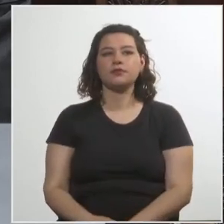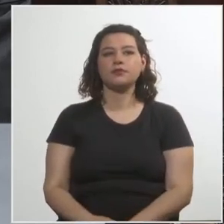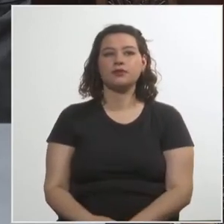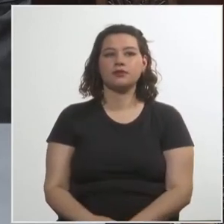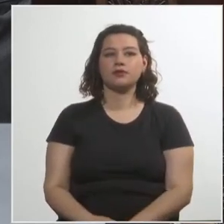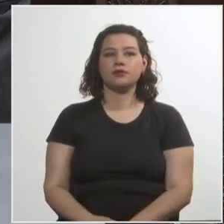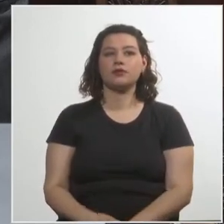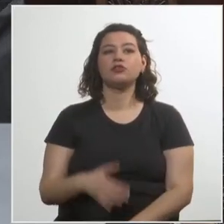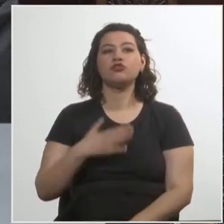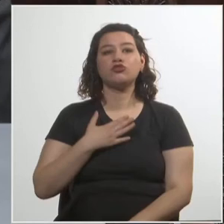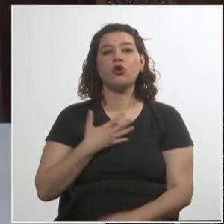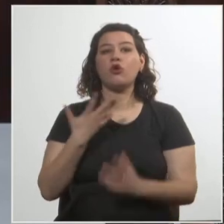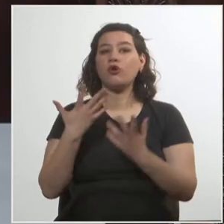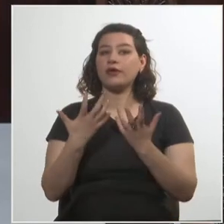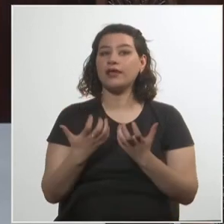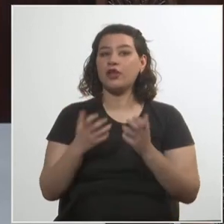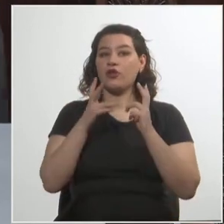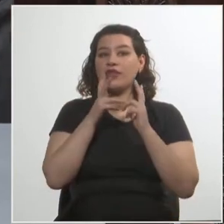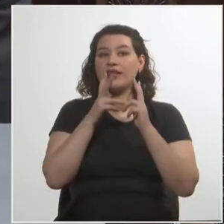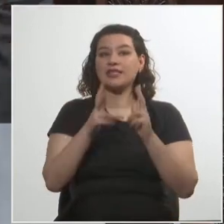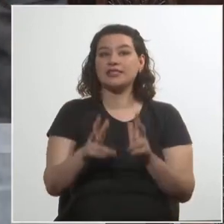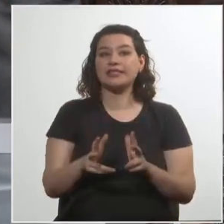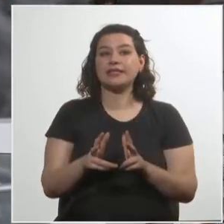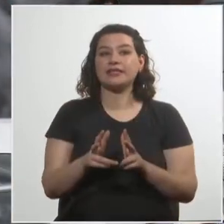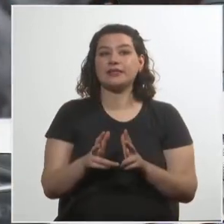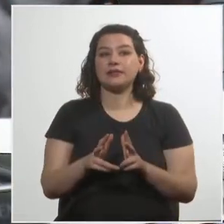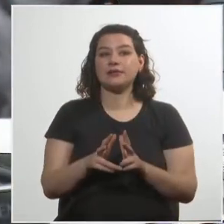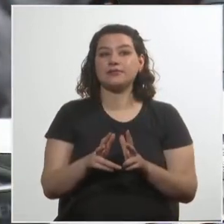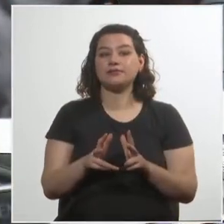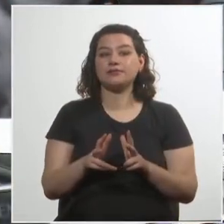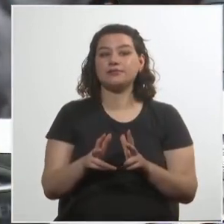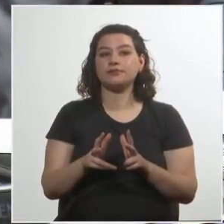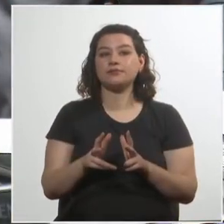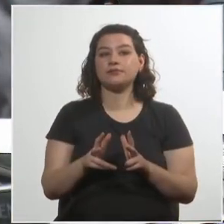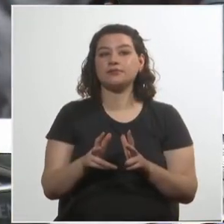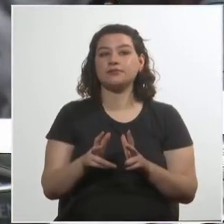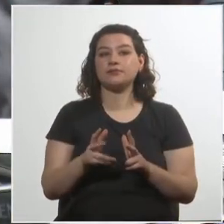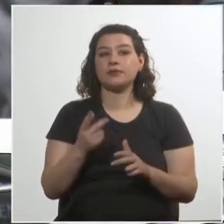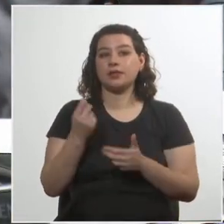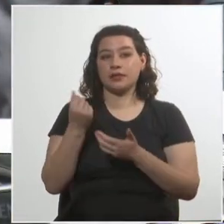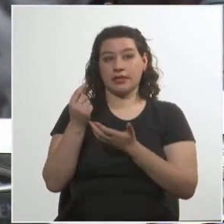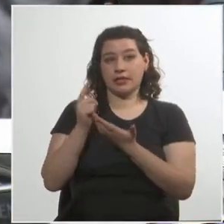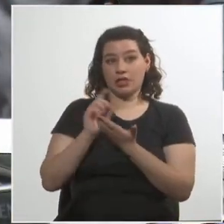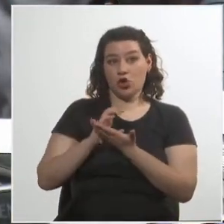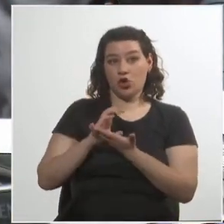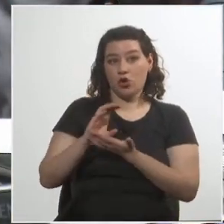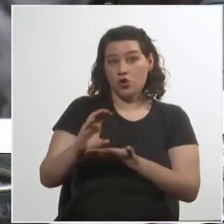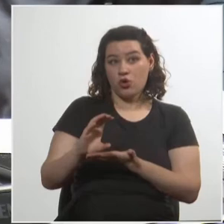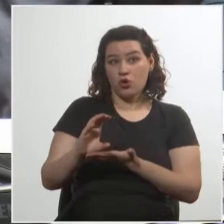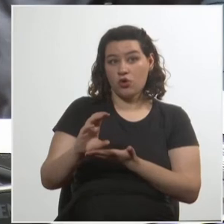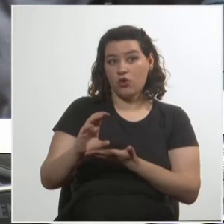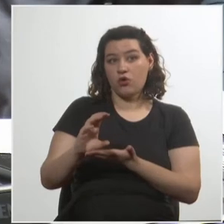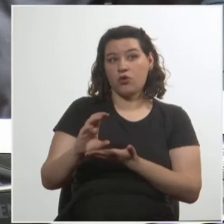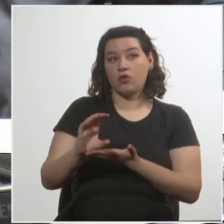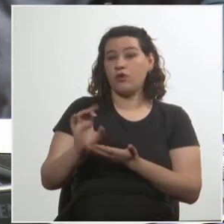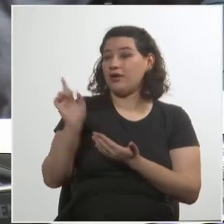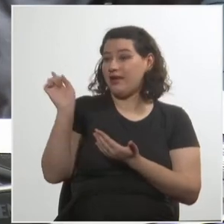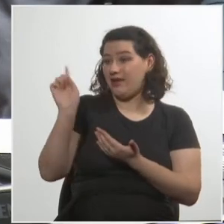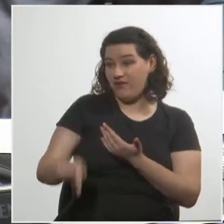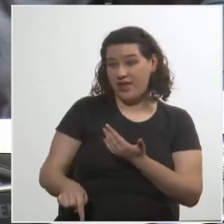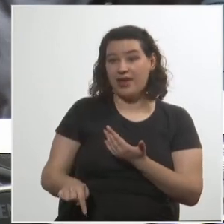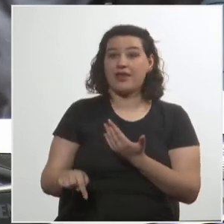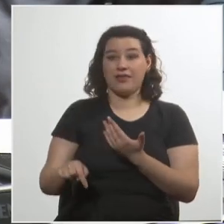mente Resaltar es que todo este dinero es dinero que producen los